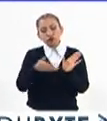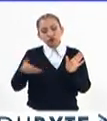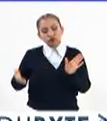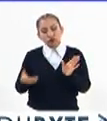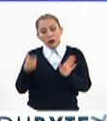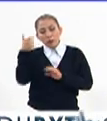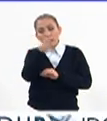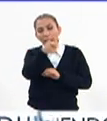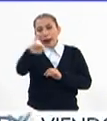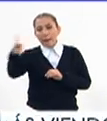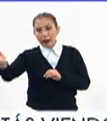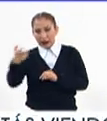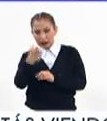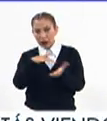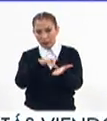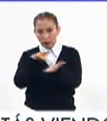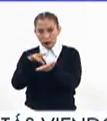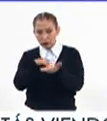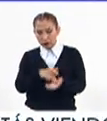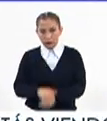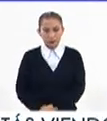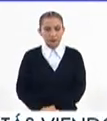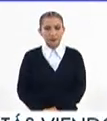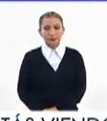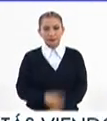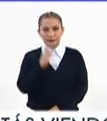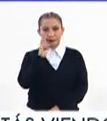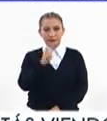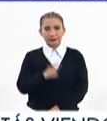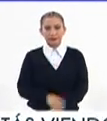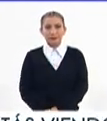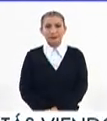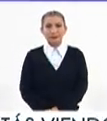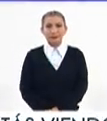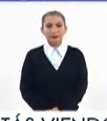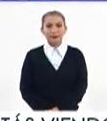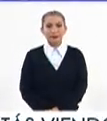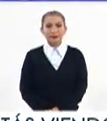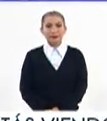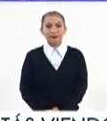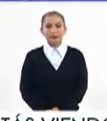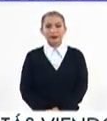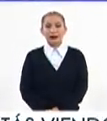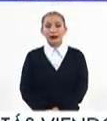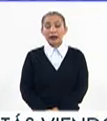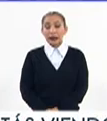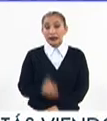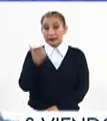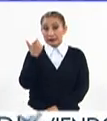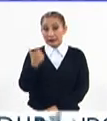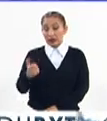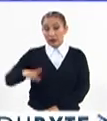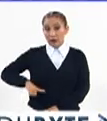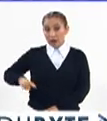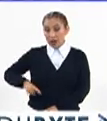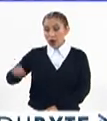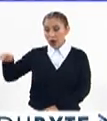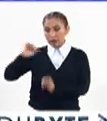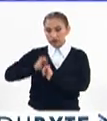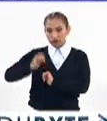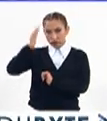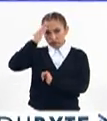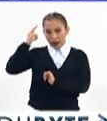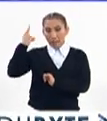pagar de pagos de estos programas sociales. Ve usted. La tesorería de la Federación es la encargada de realizar